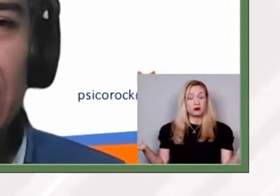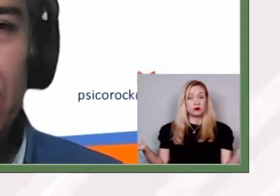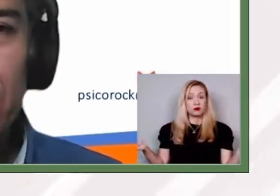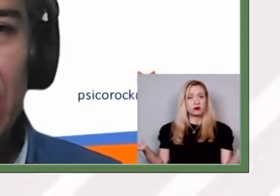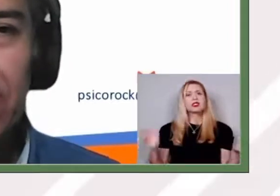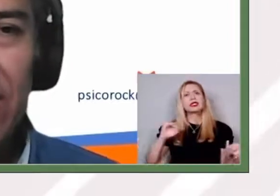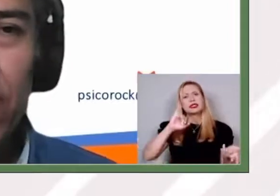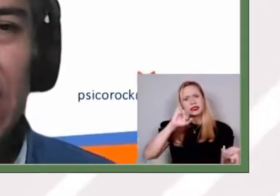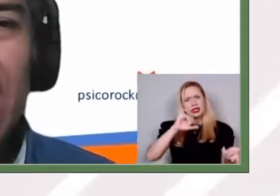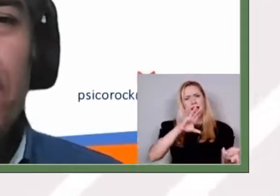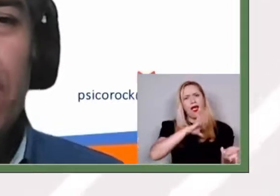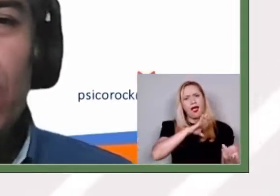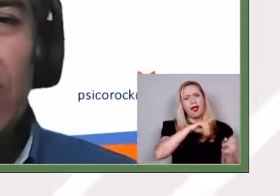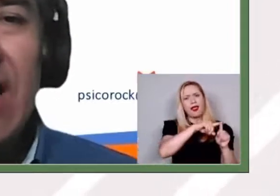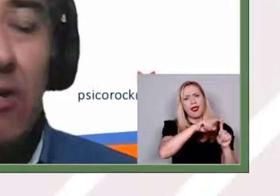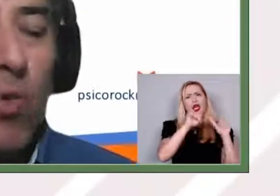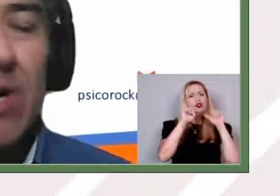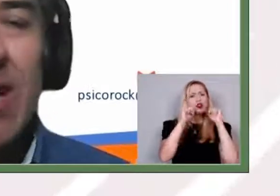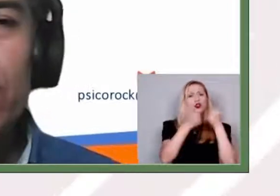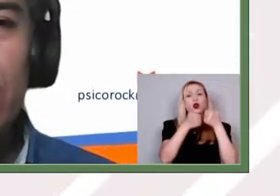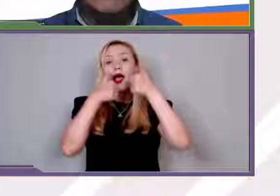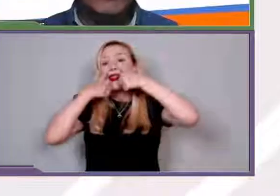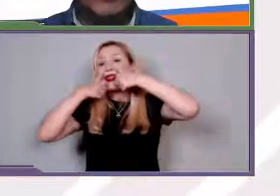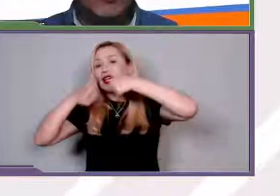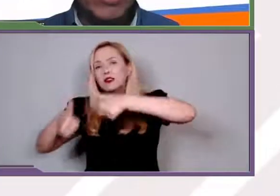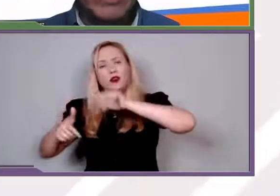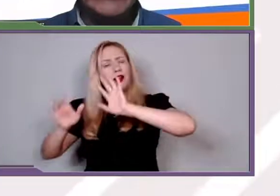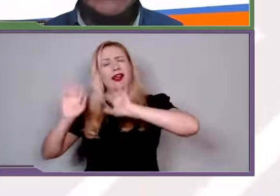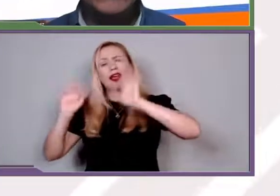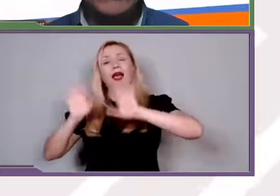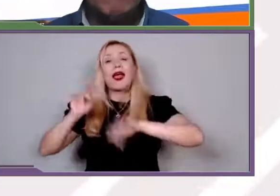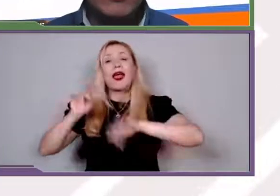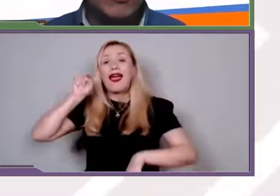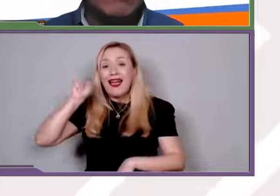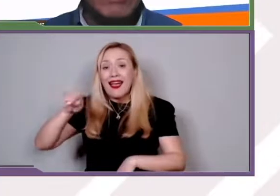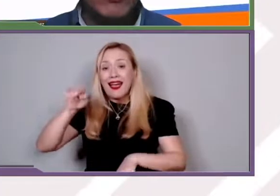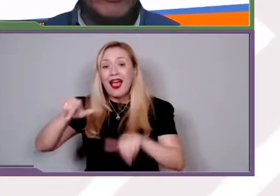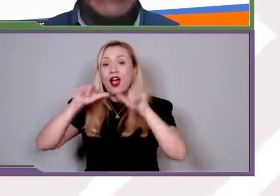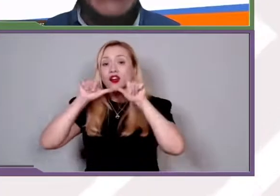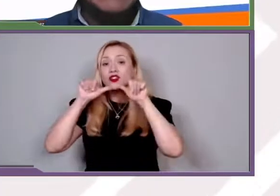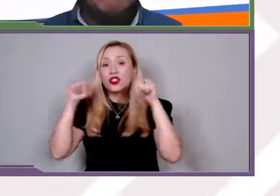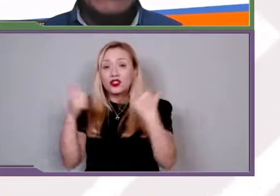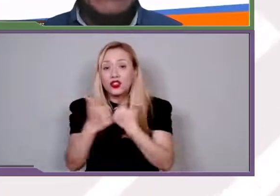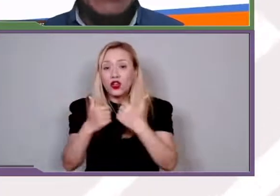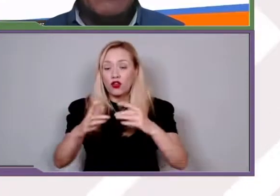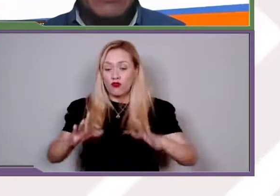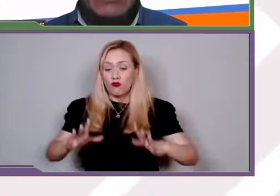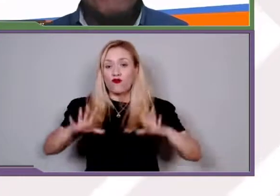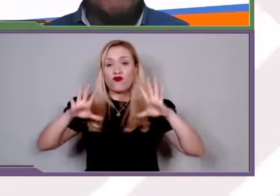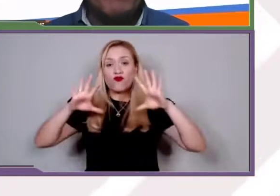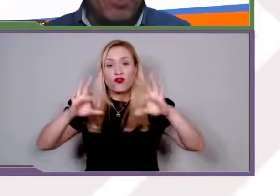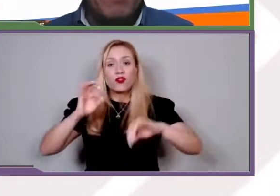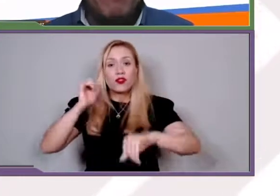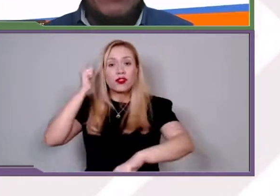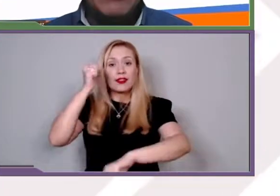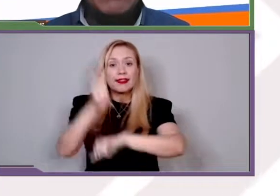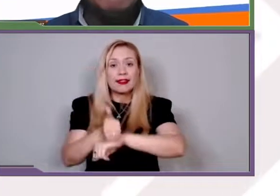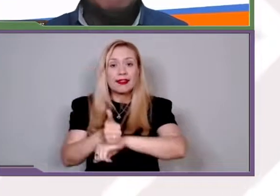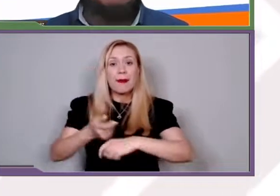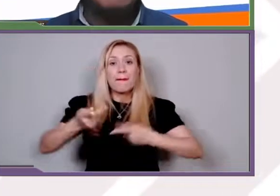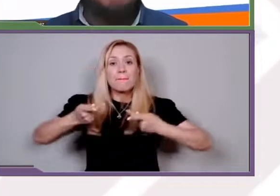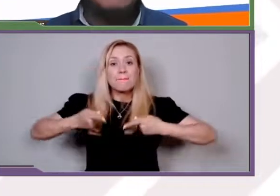atención a las personas mayores, pero no una asociación, organización de personas mayores que vayan trabajando